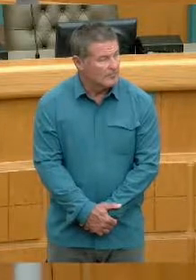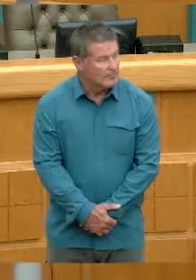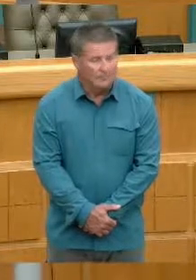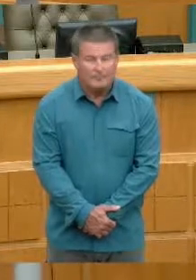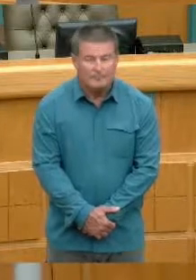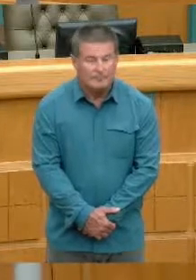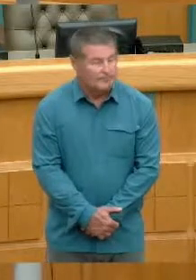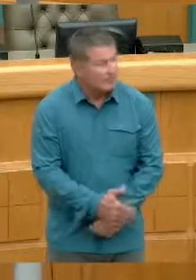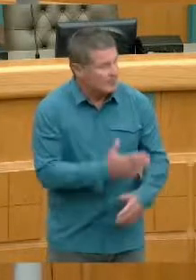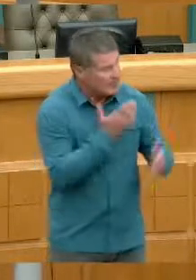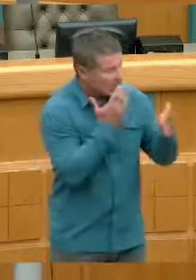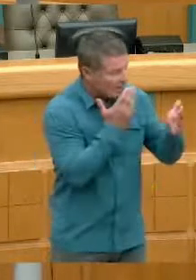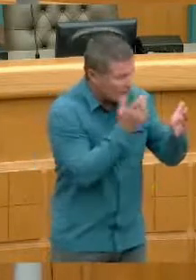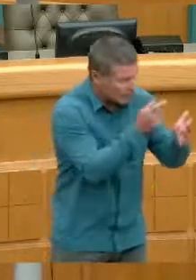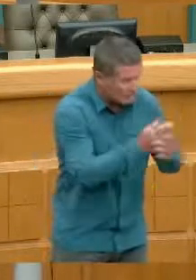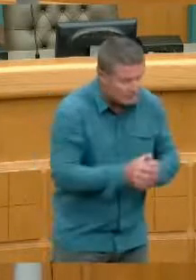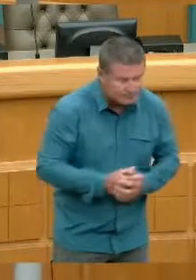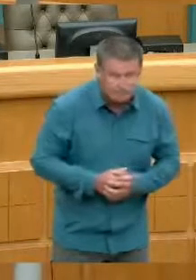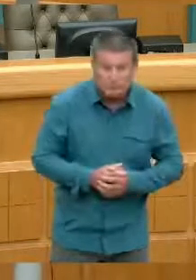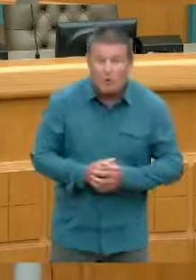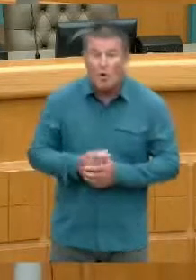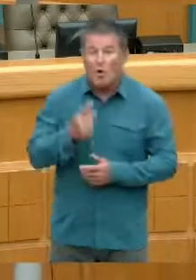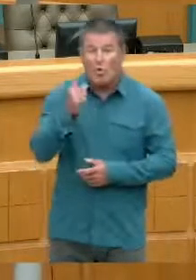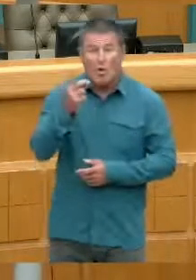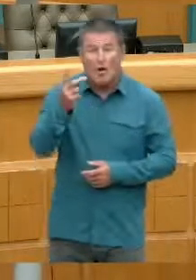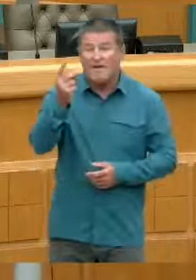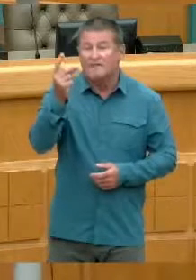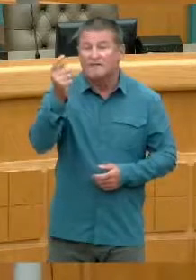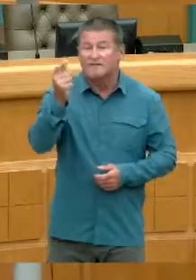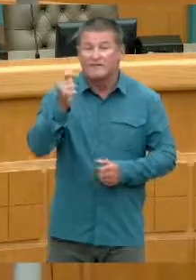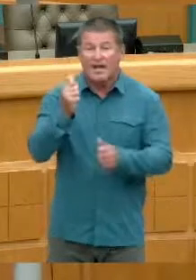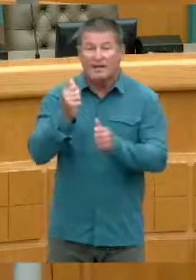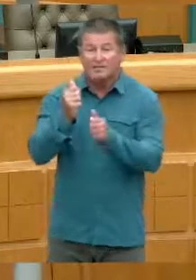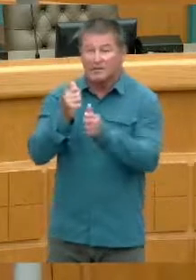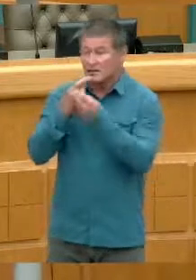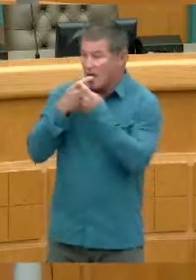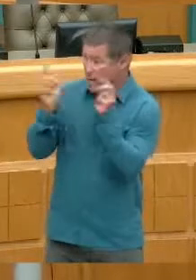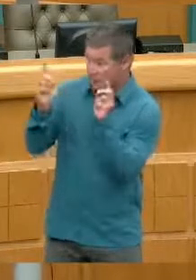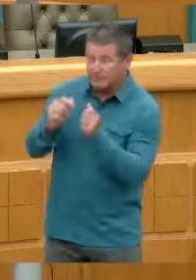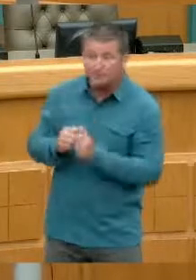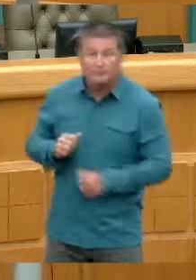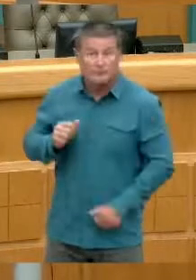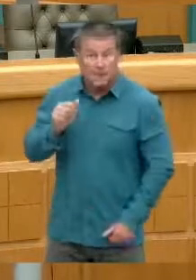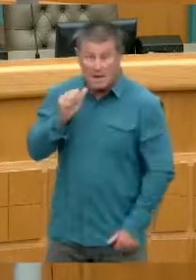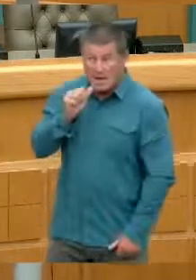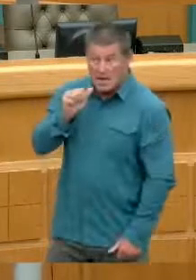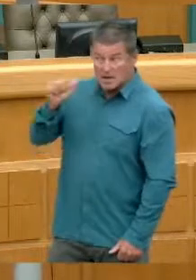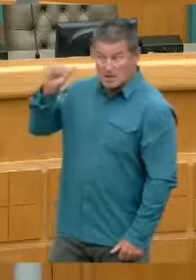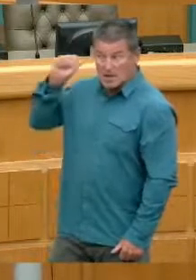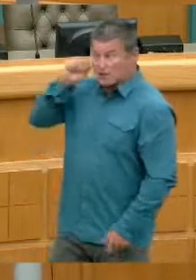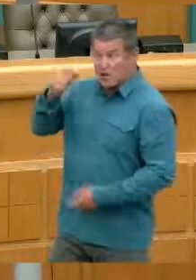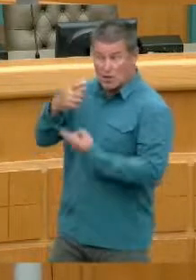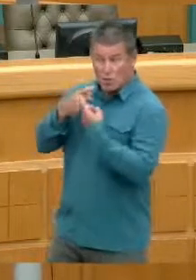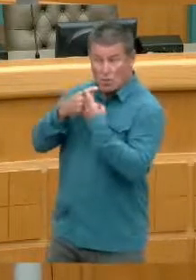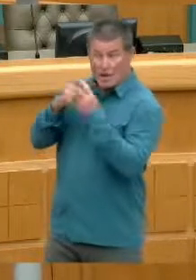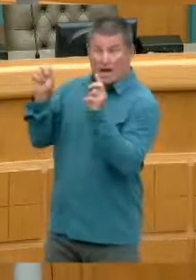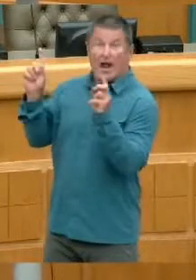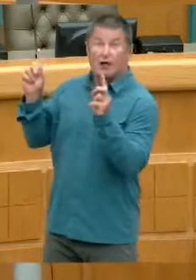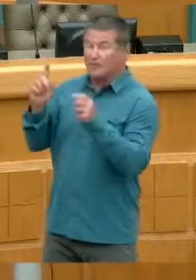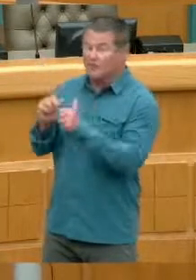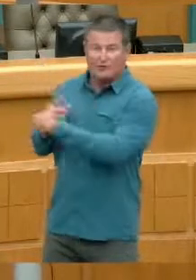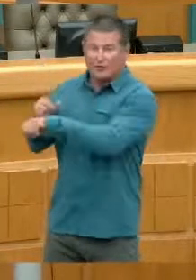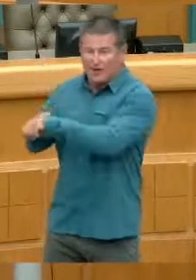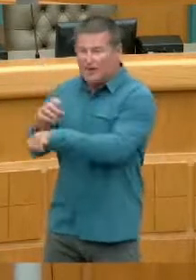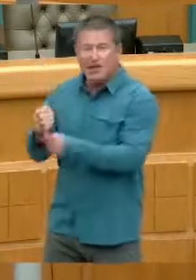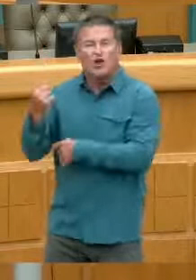Okay, great, thank you. Okay, then just one quick update. Yesterday we announced here for the first time, and today through our social media and